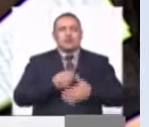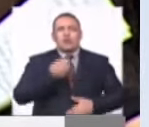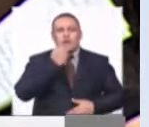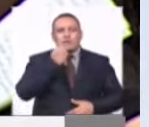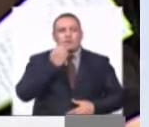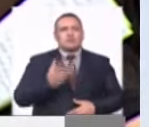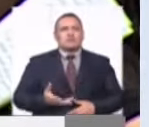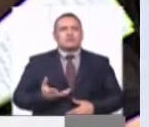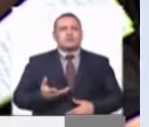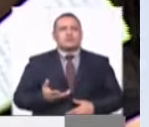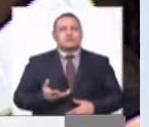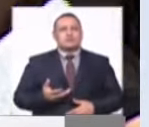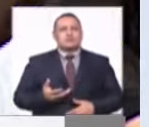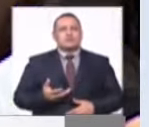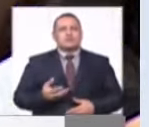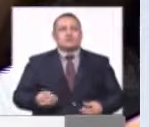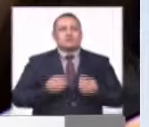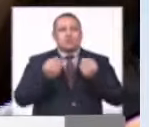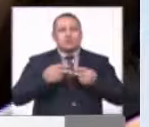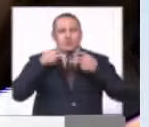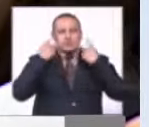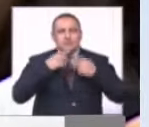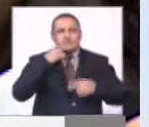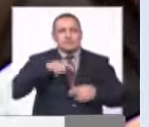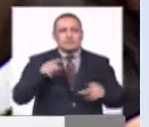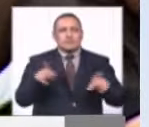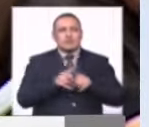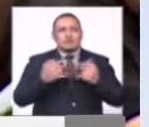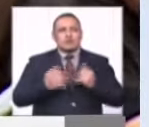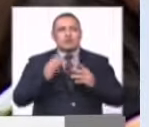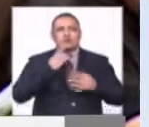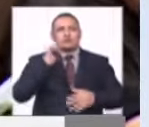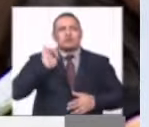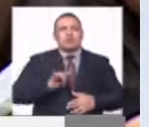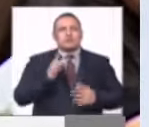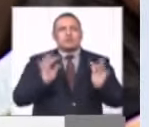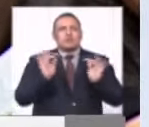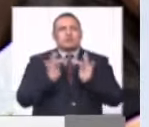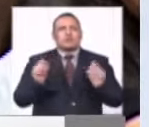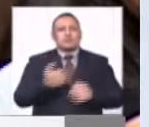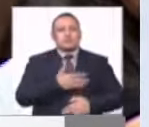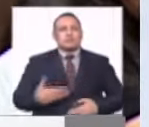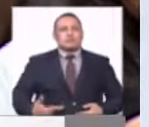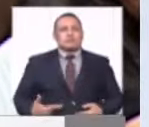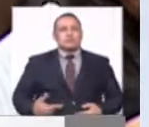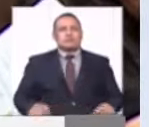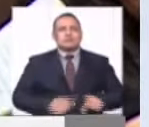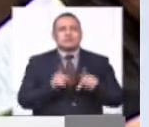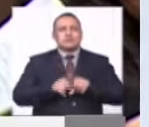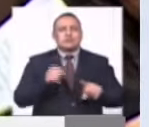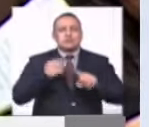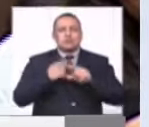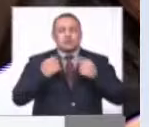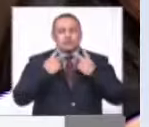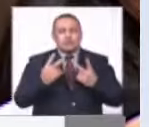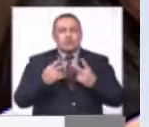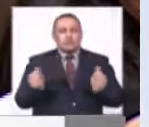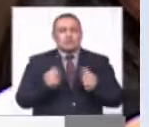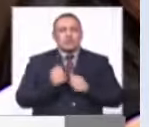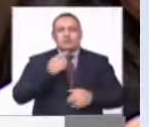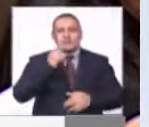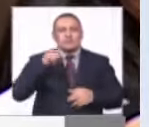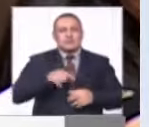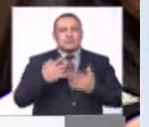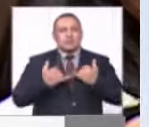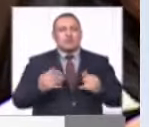alimentos. La Amazonía necesita hoy día urgente ser conectada, presidente, y para ello debemos